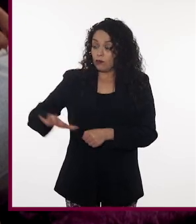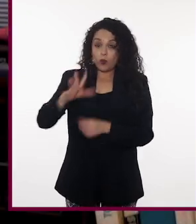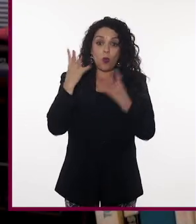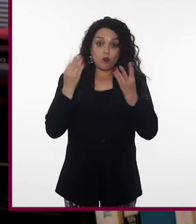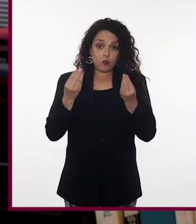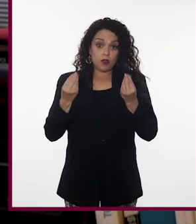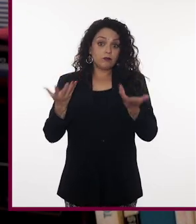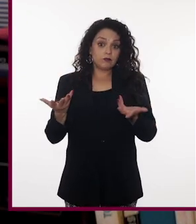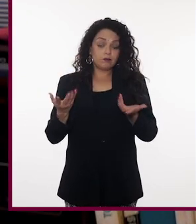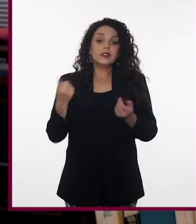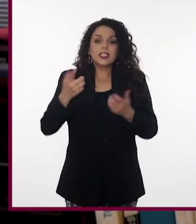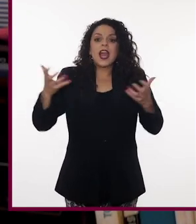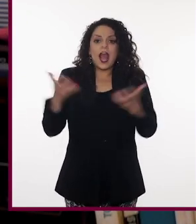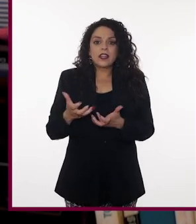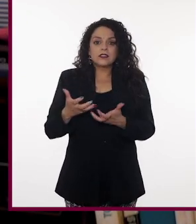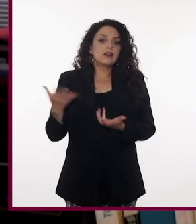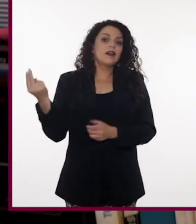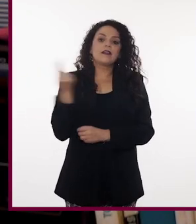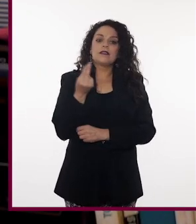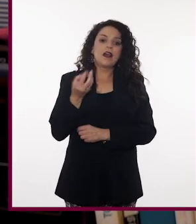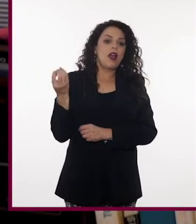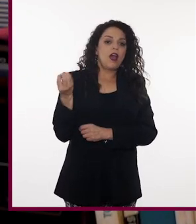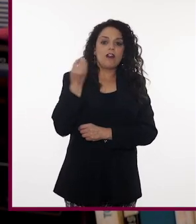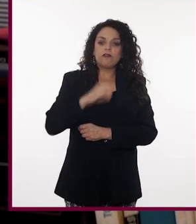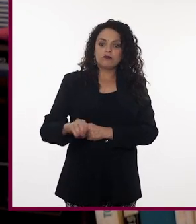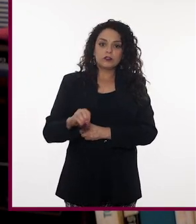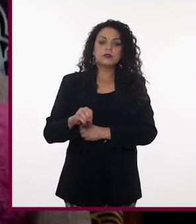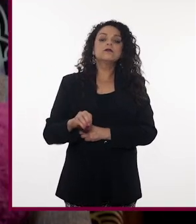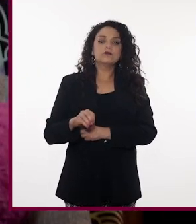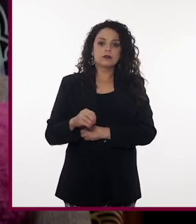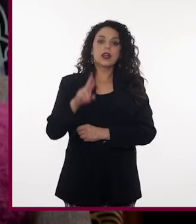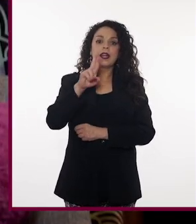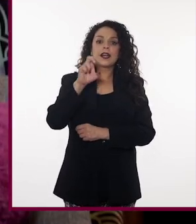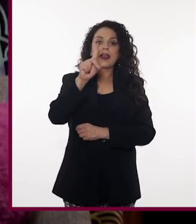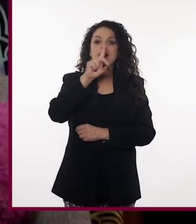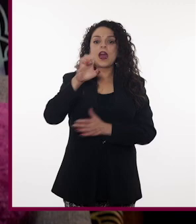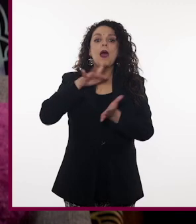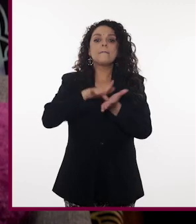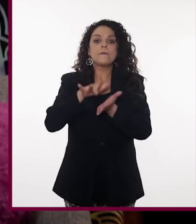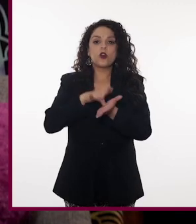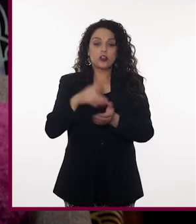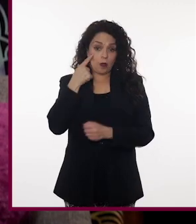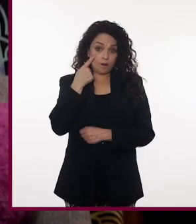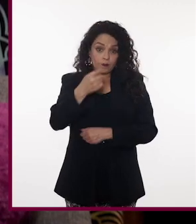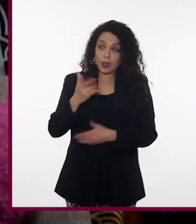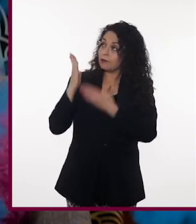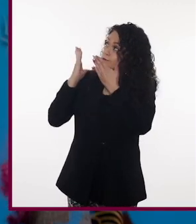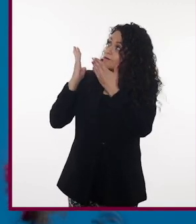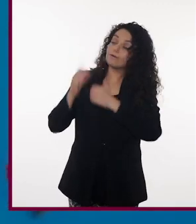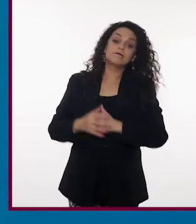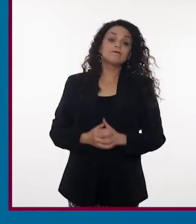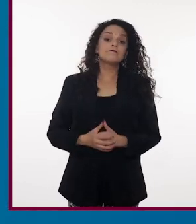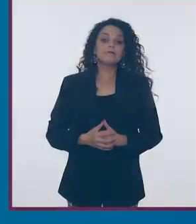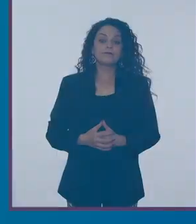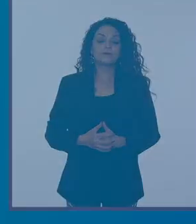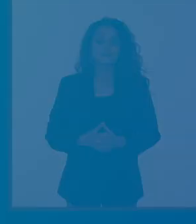existen, no queda de otra que generar la propia red de apoyo. Acompáñenme a ver esto.